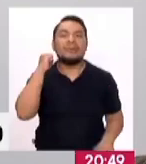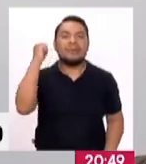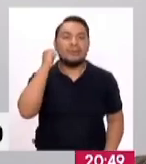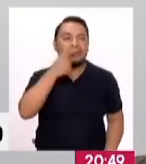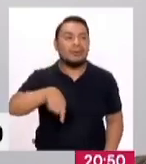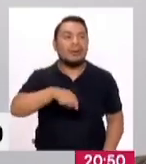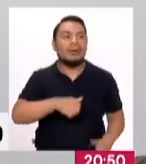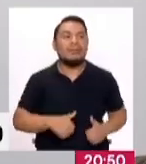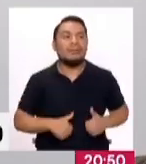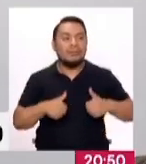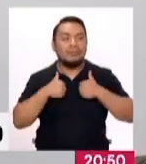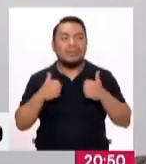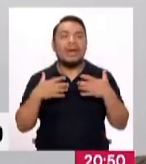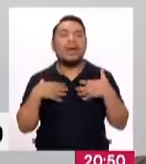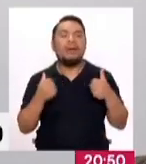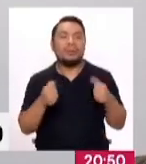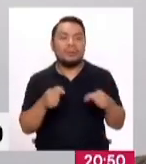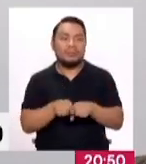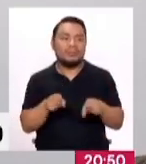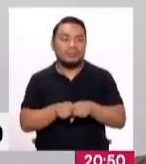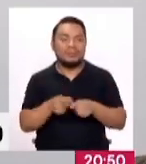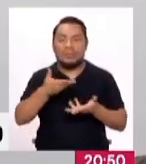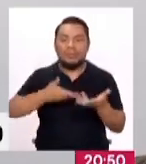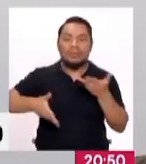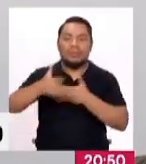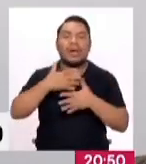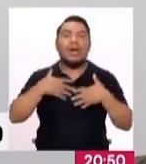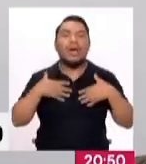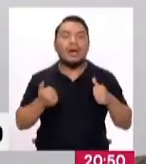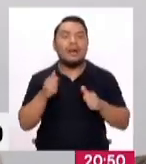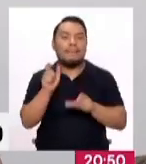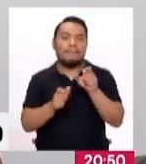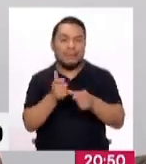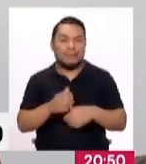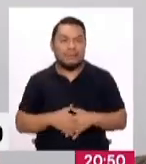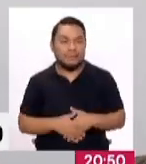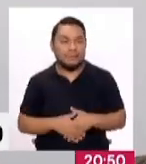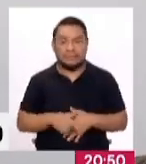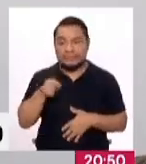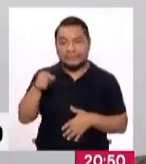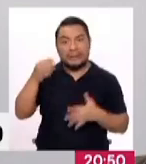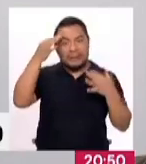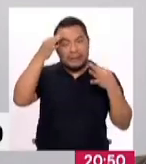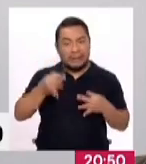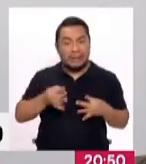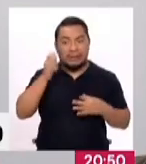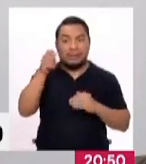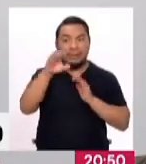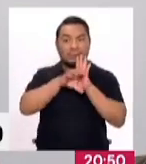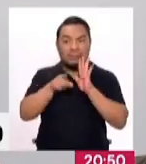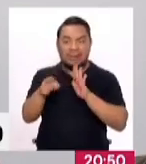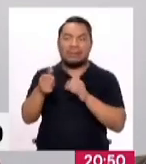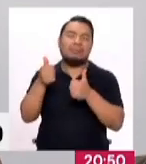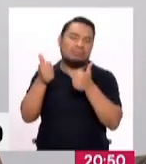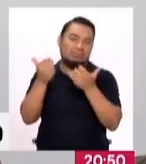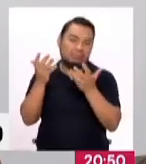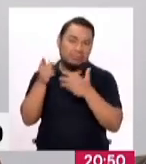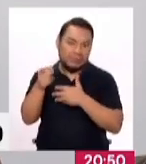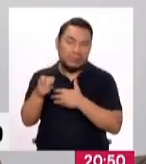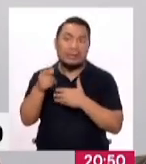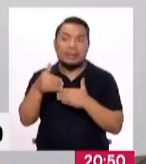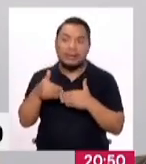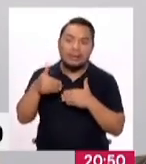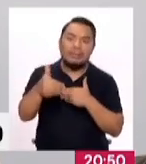de la vida, de la salud y de un entorno saludable de las personas. Esta decisión del Tribunal Constitucional constituye un